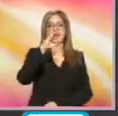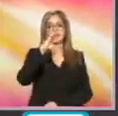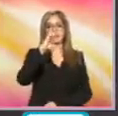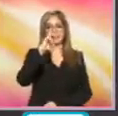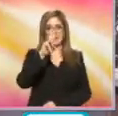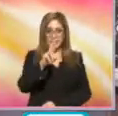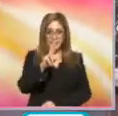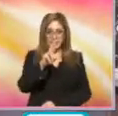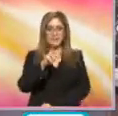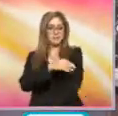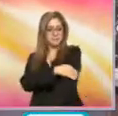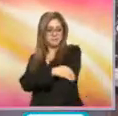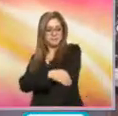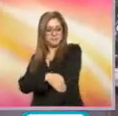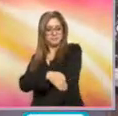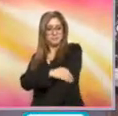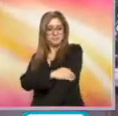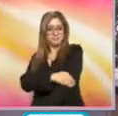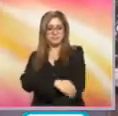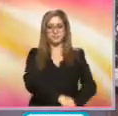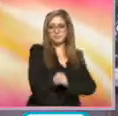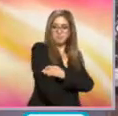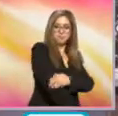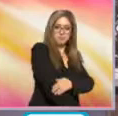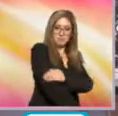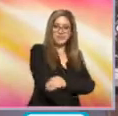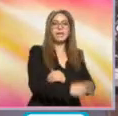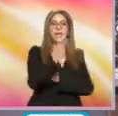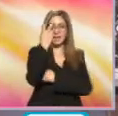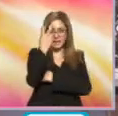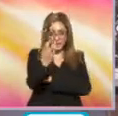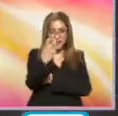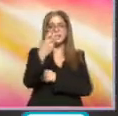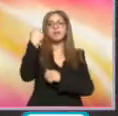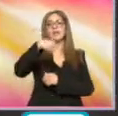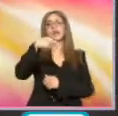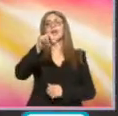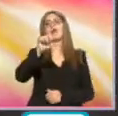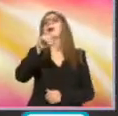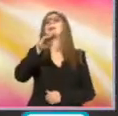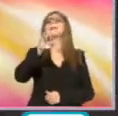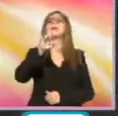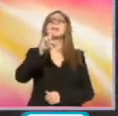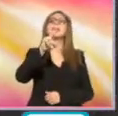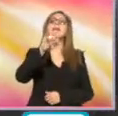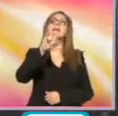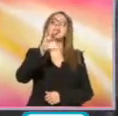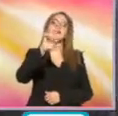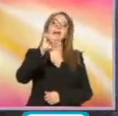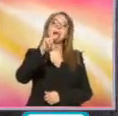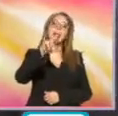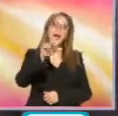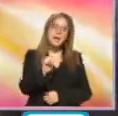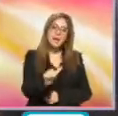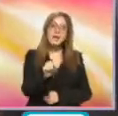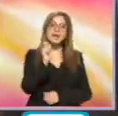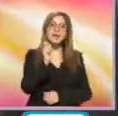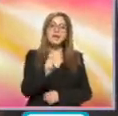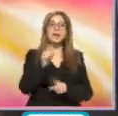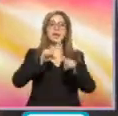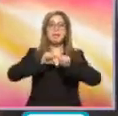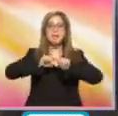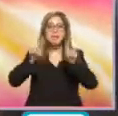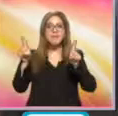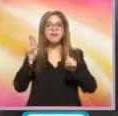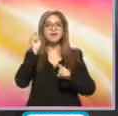una americana, porque luego es un debate. Exactamente, este sería una americana. Este sería una americana. El ok. blazer, para los señores en casa, la diferencia que